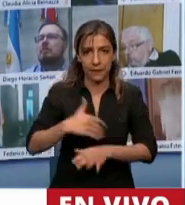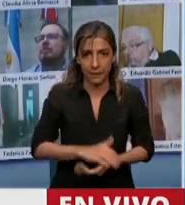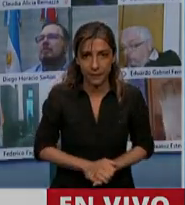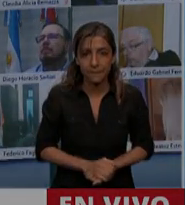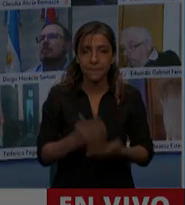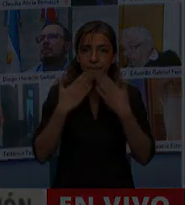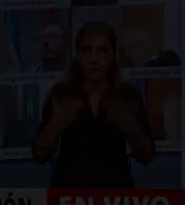Gracias, diputada.